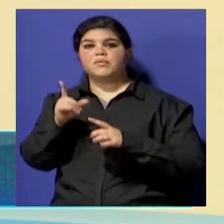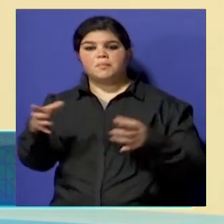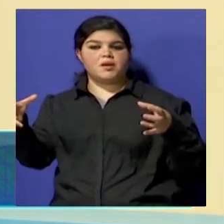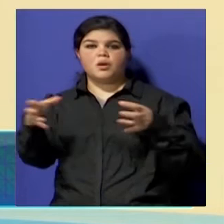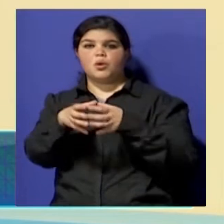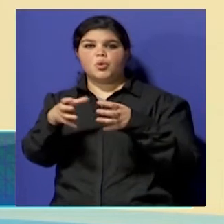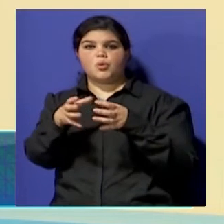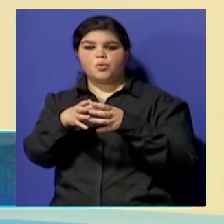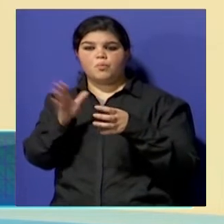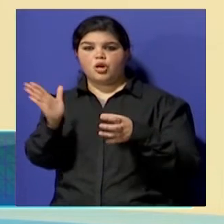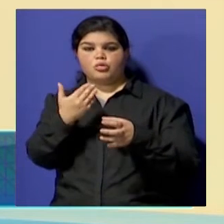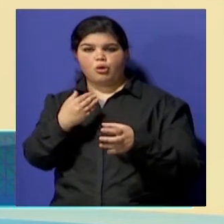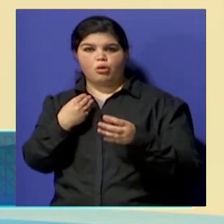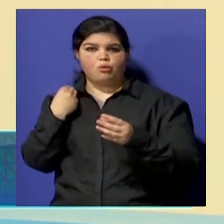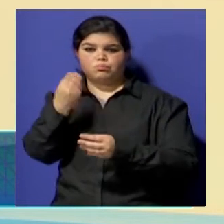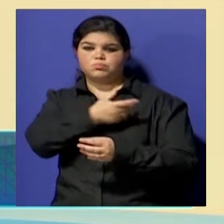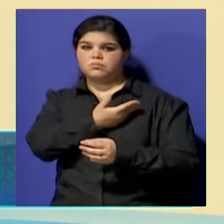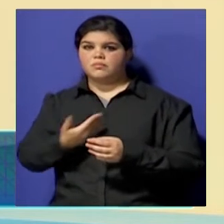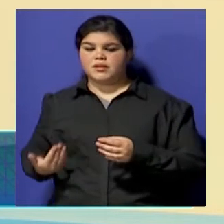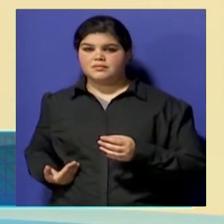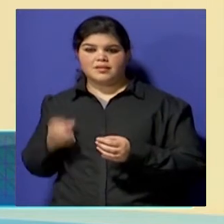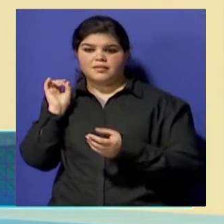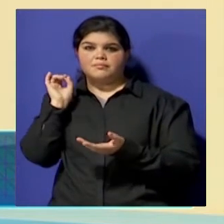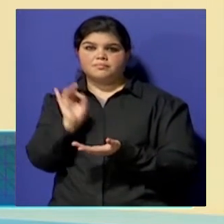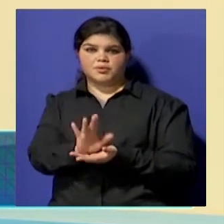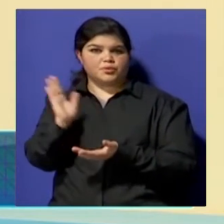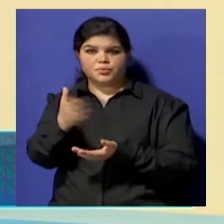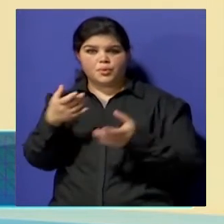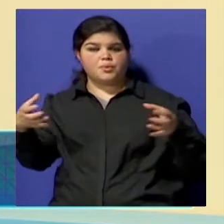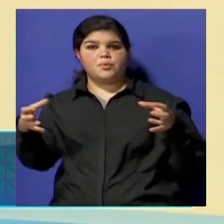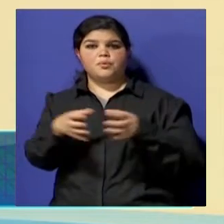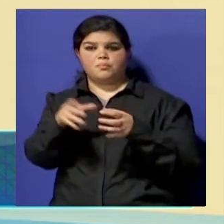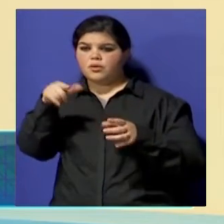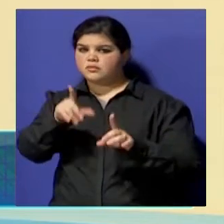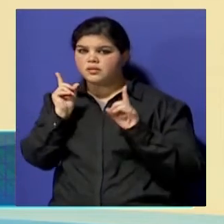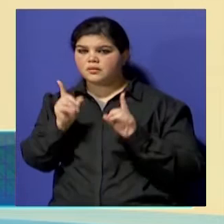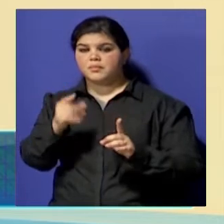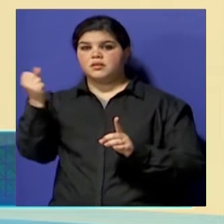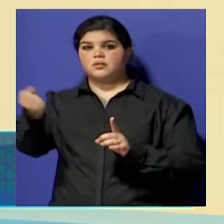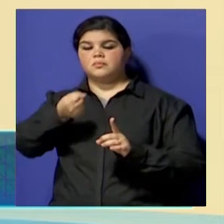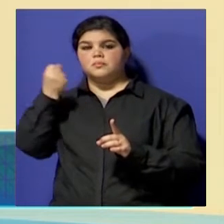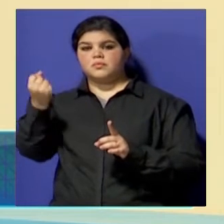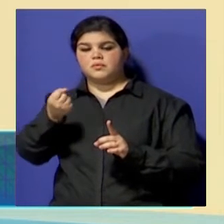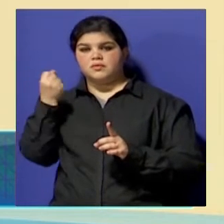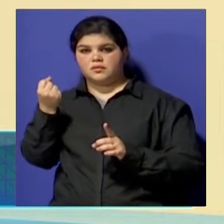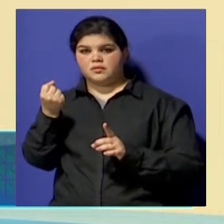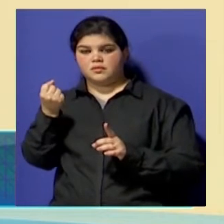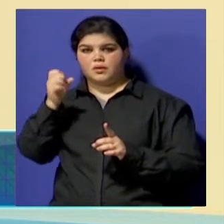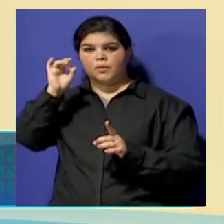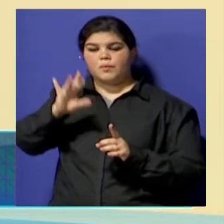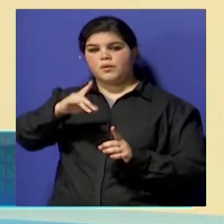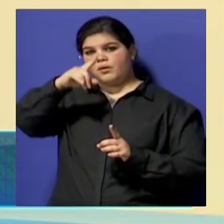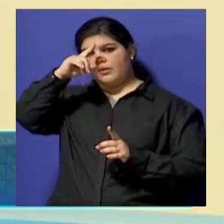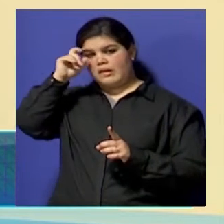de la presidencia, digamos. Entonces eso es un dato importante que va a tener consecuencias no solamente a nivel